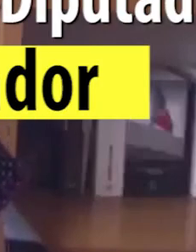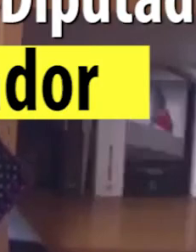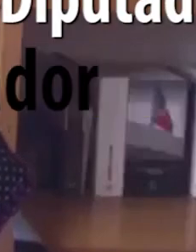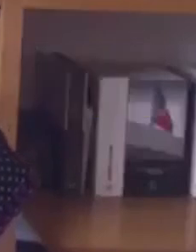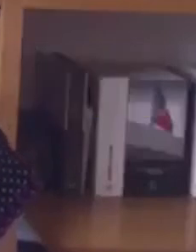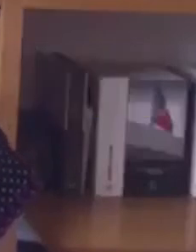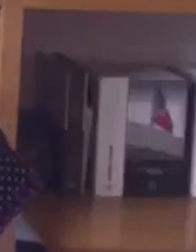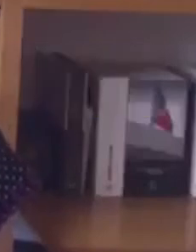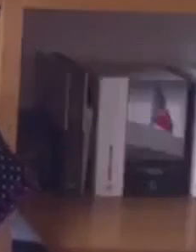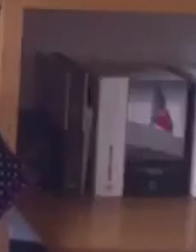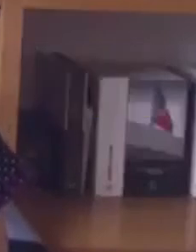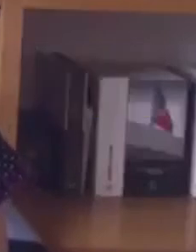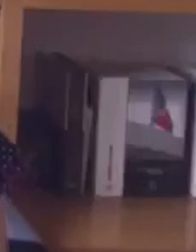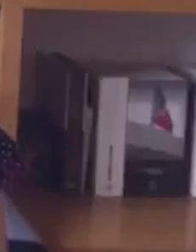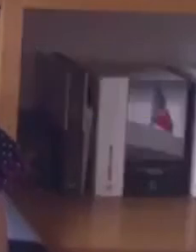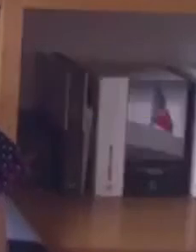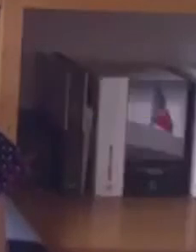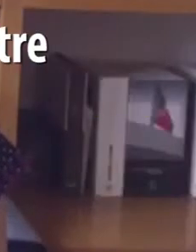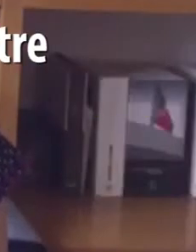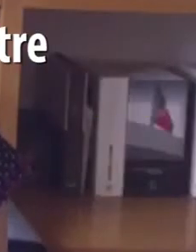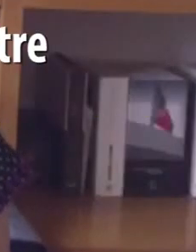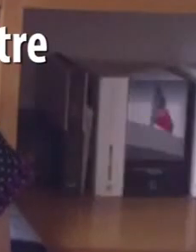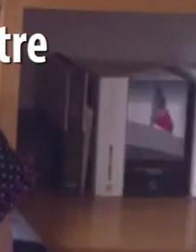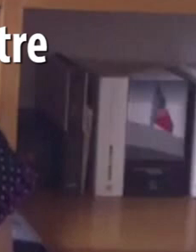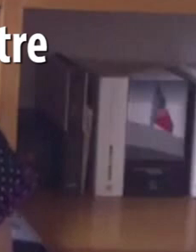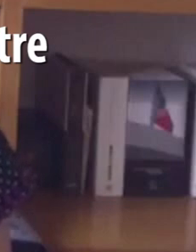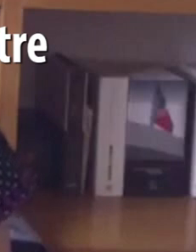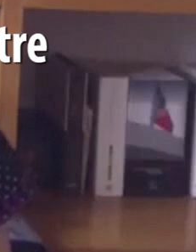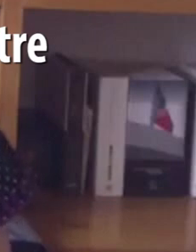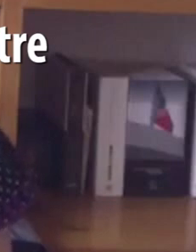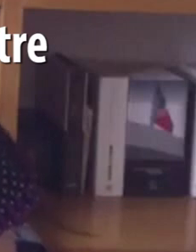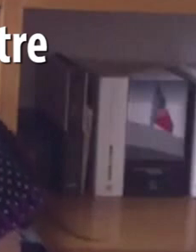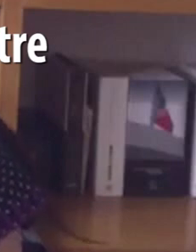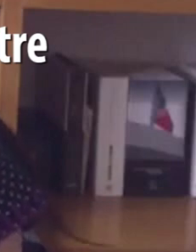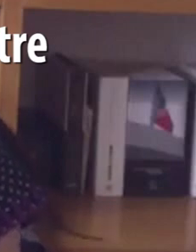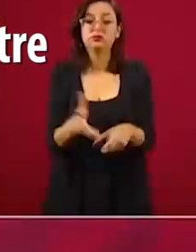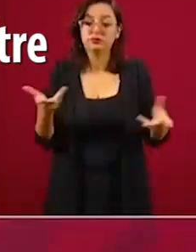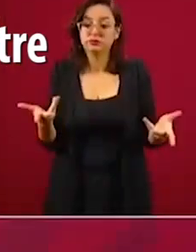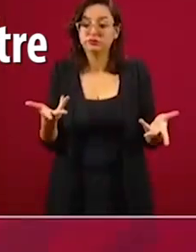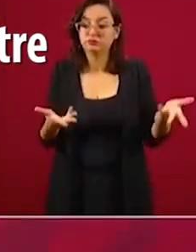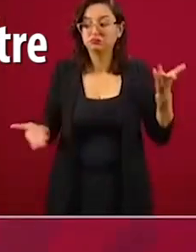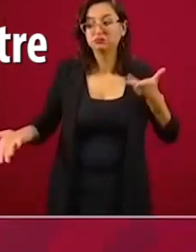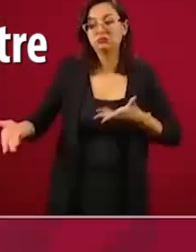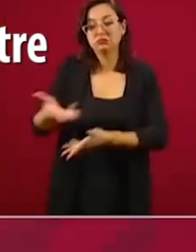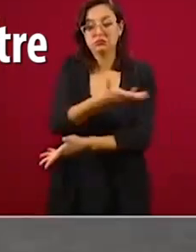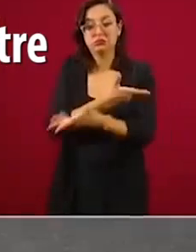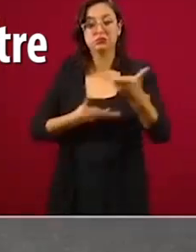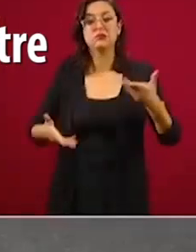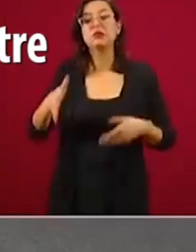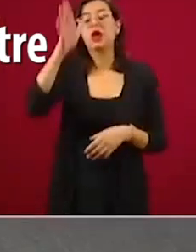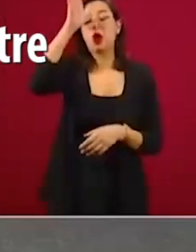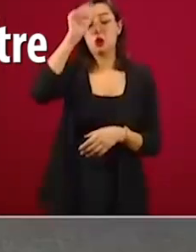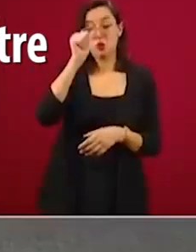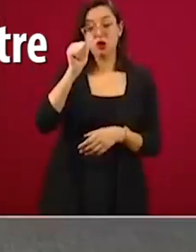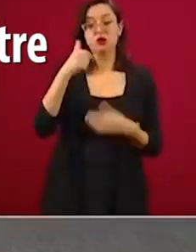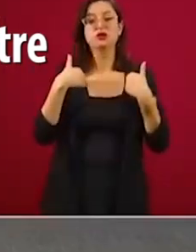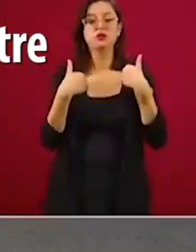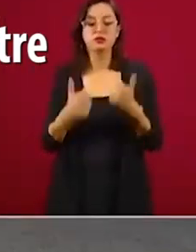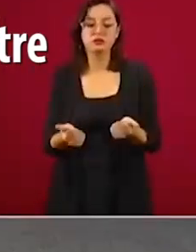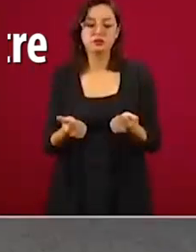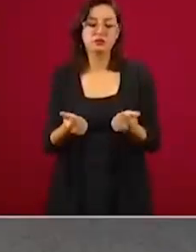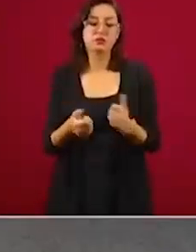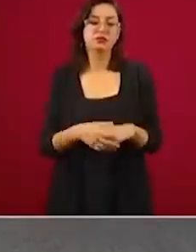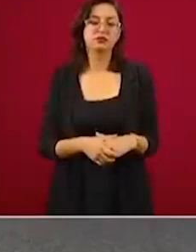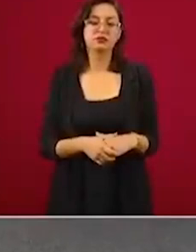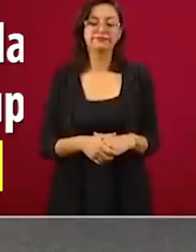la presidenta de la cámara de diputados- laura rojas propuso una reunión entre los legisladores y el presidente andrés manuel lópez obrador a fin de